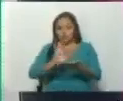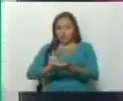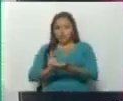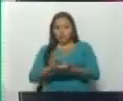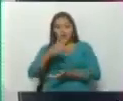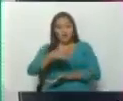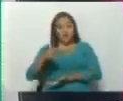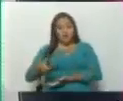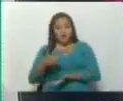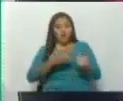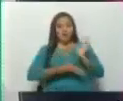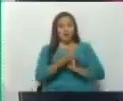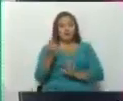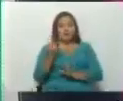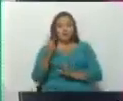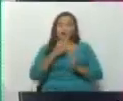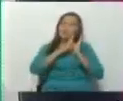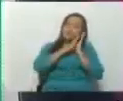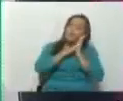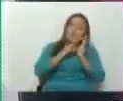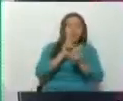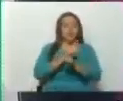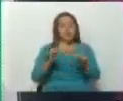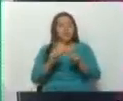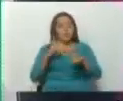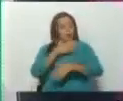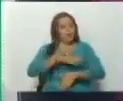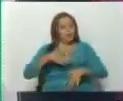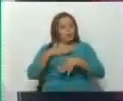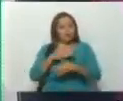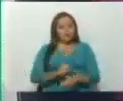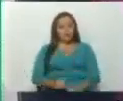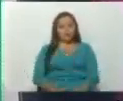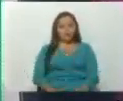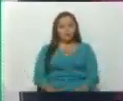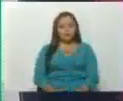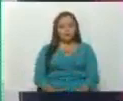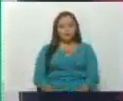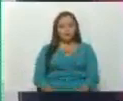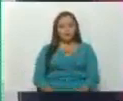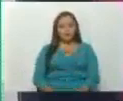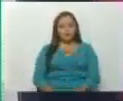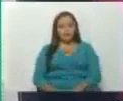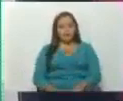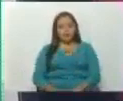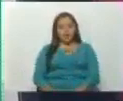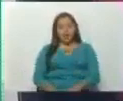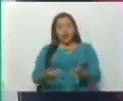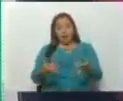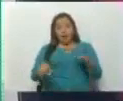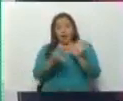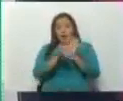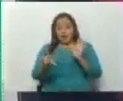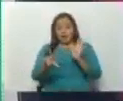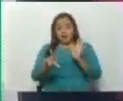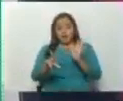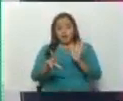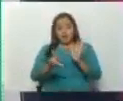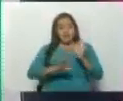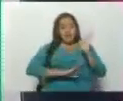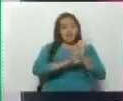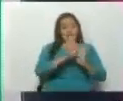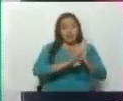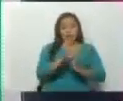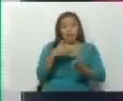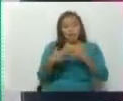prácticamente la gente va a dormir y no la habita, no la disfruta, ¿no? Esta ley viene a desarrollar que indistintamente de donde estén